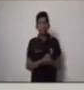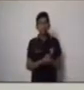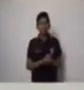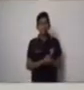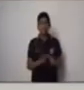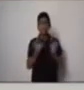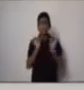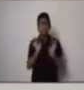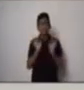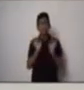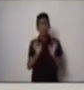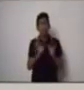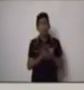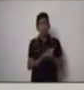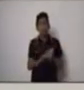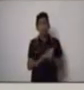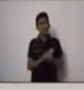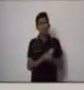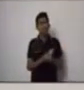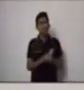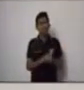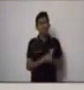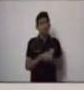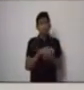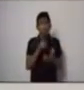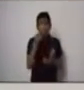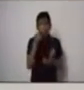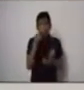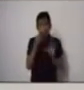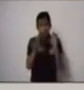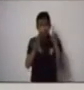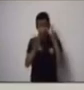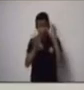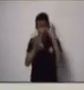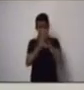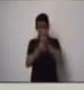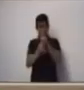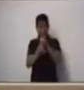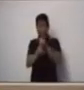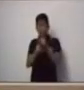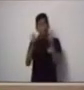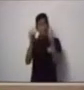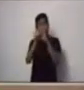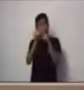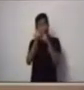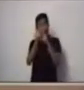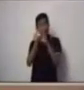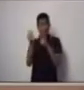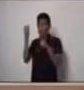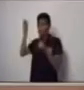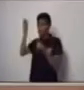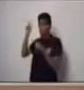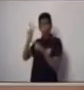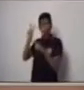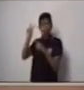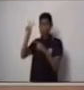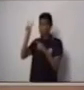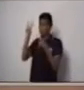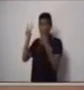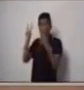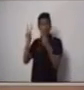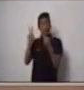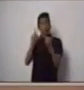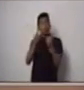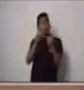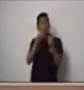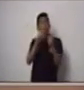muy bien si se dan cuenta de las palabras tenemos acá una que finaliza con a